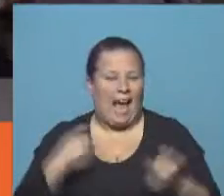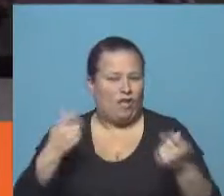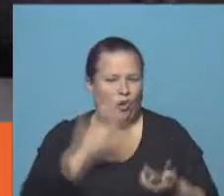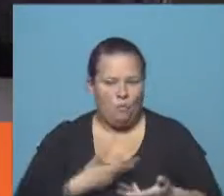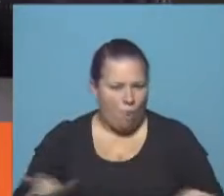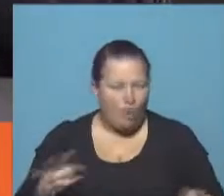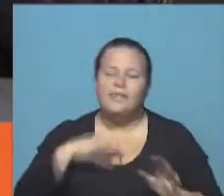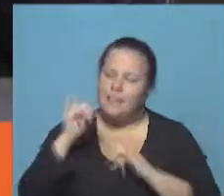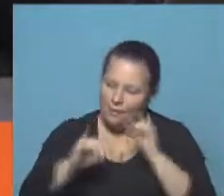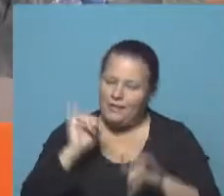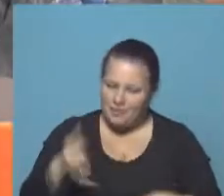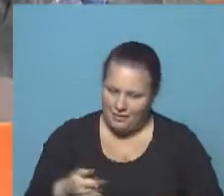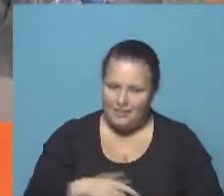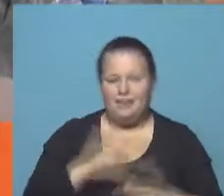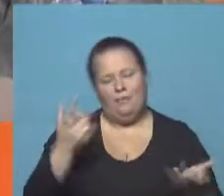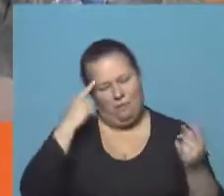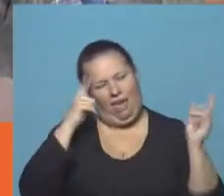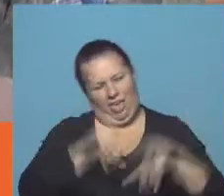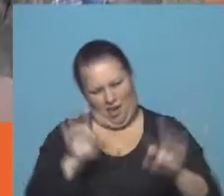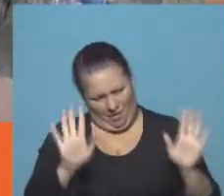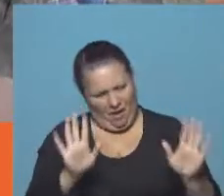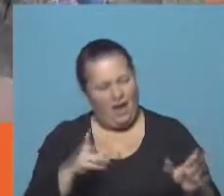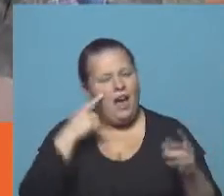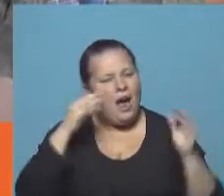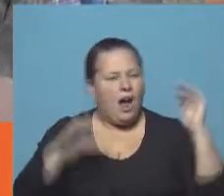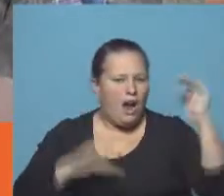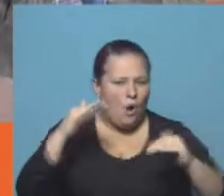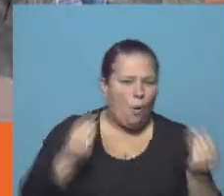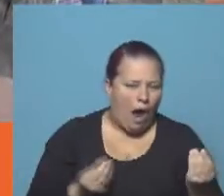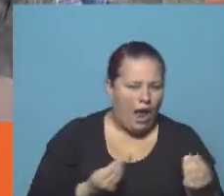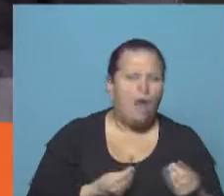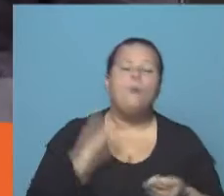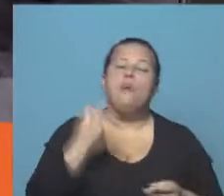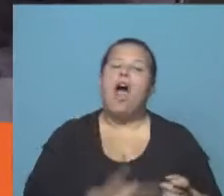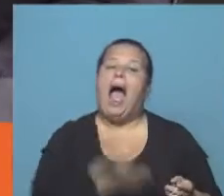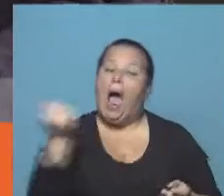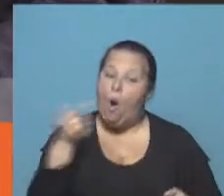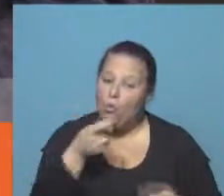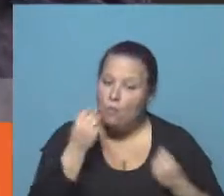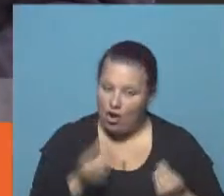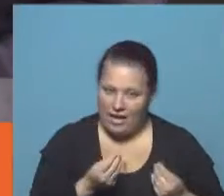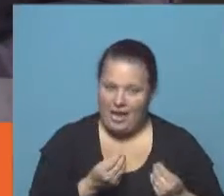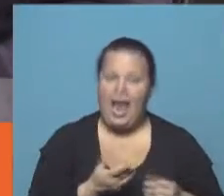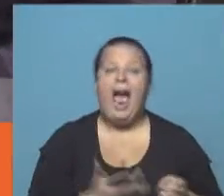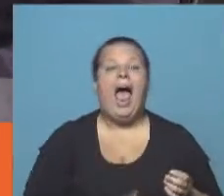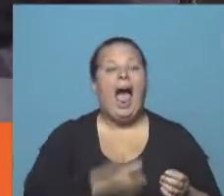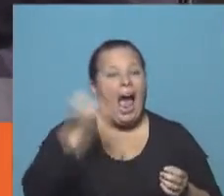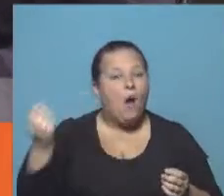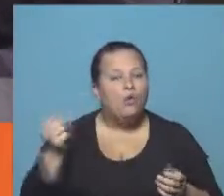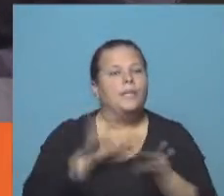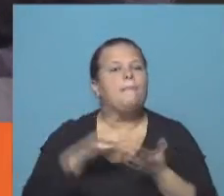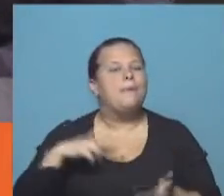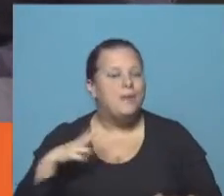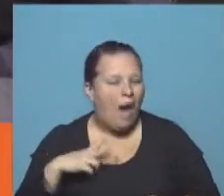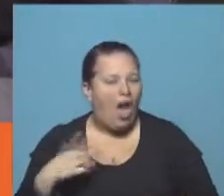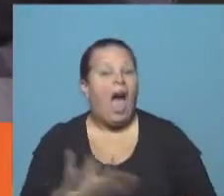explicar Es por decir, qué sí. Por Te voy a favor, explicar por qué seamos sí. coherentes. No, te voy a O explicar por qué ajustamos sí. o bajamos ¿Por el qué gasto público. ¿Por qué el ajuste? Porque esto es así. ¿Por qué el ajuste? Fue en el ámbito privado.